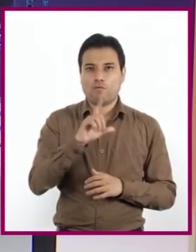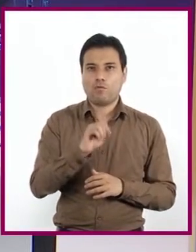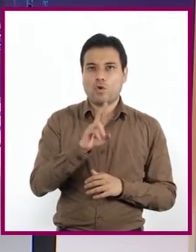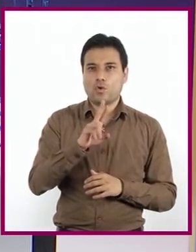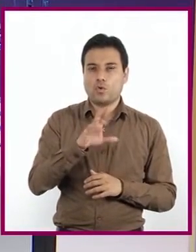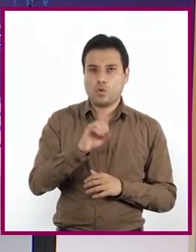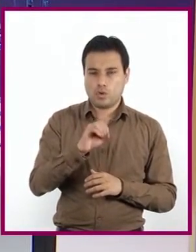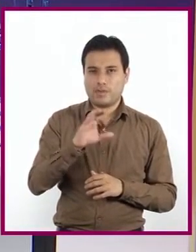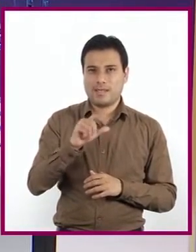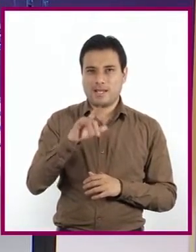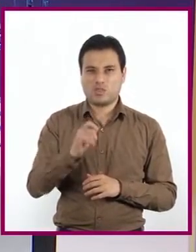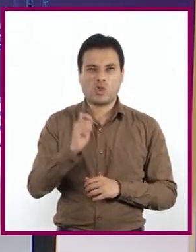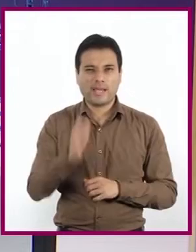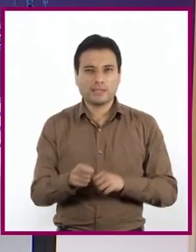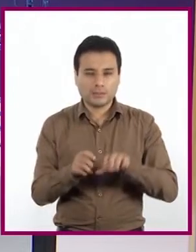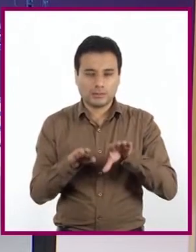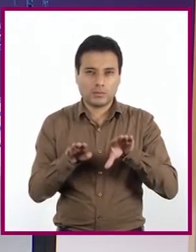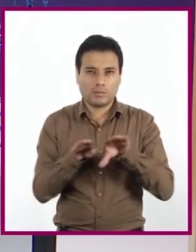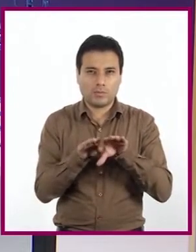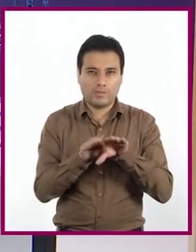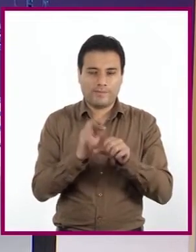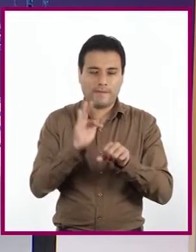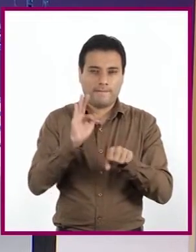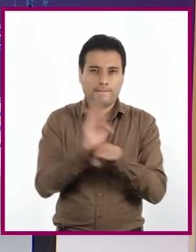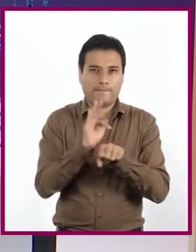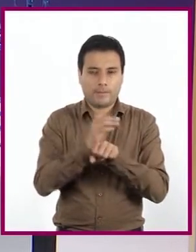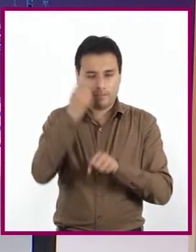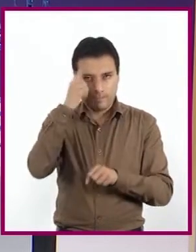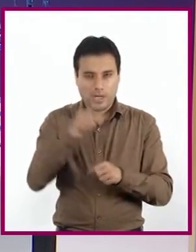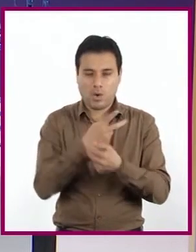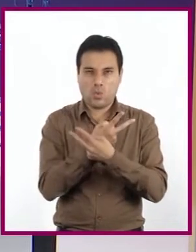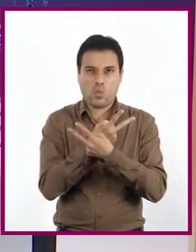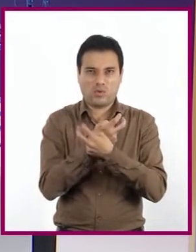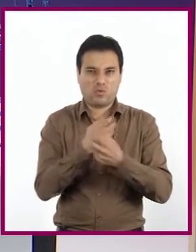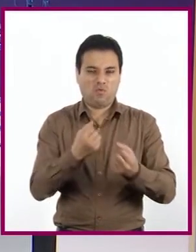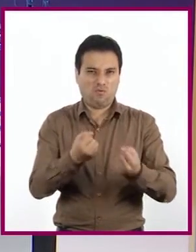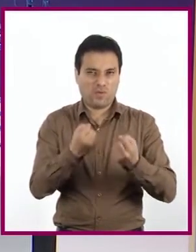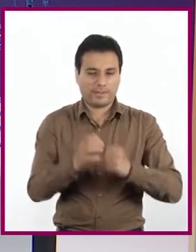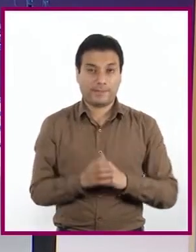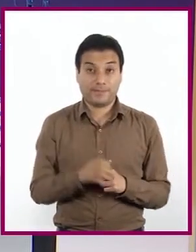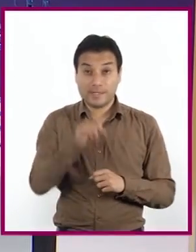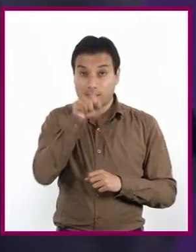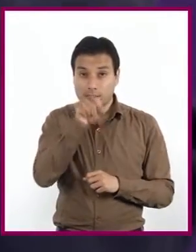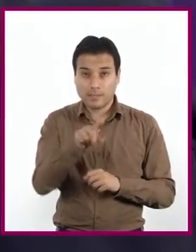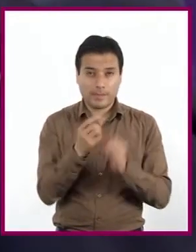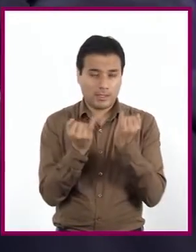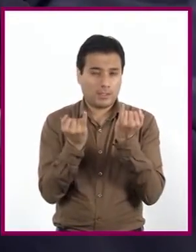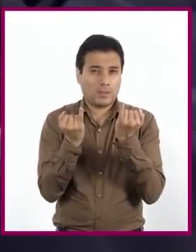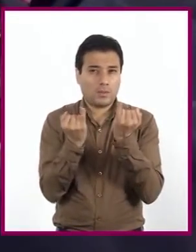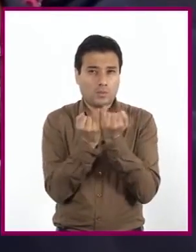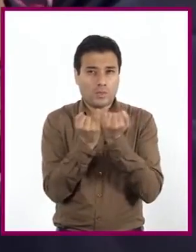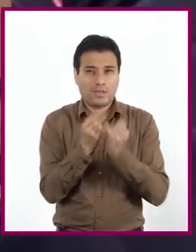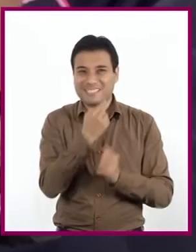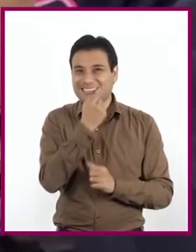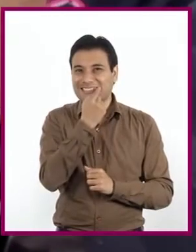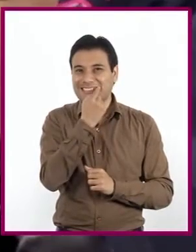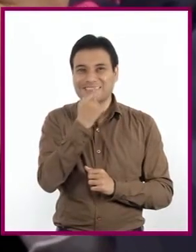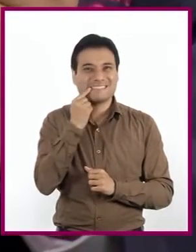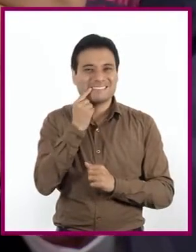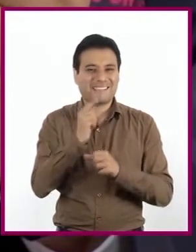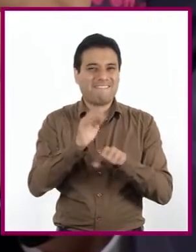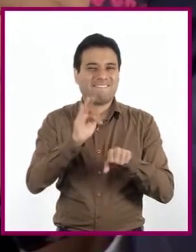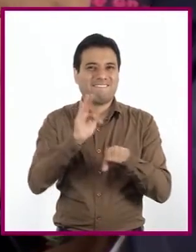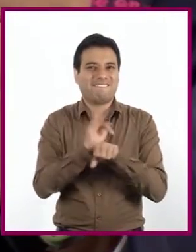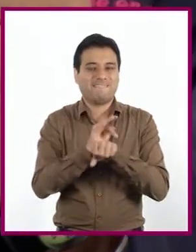calcio es esencial en la formación de huesos y en el correcto mantenimiento del esmalte dental,